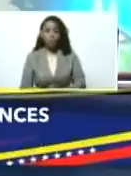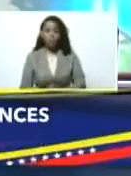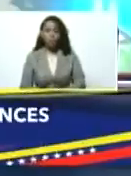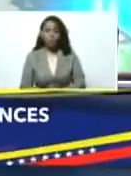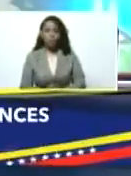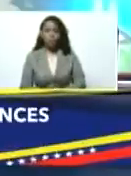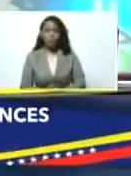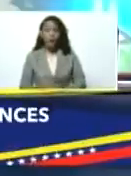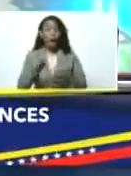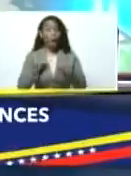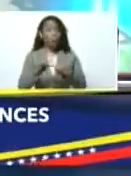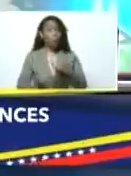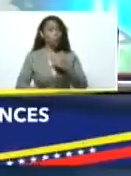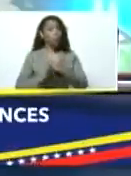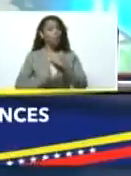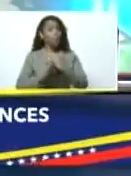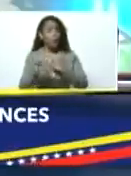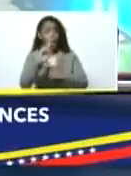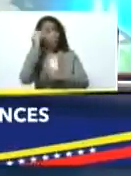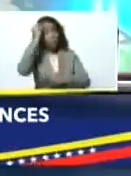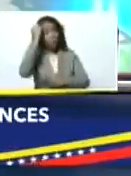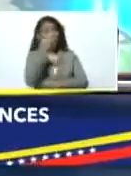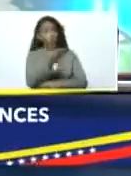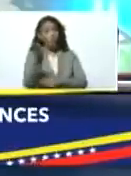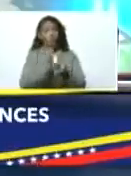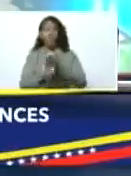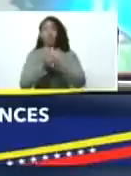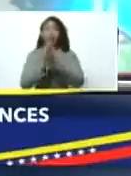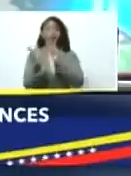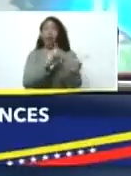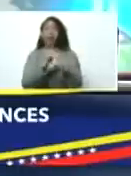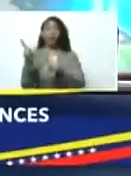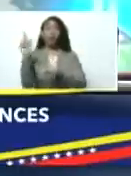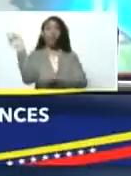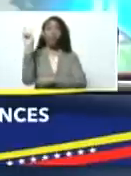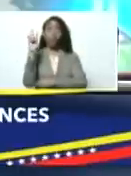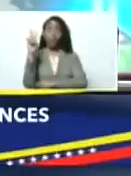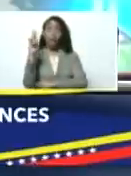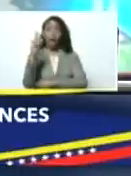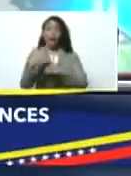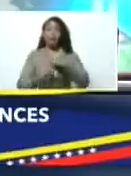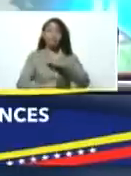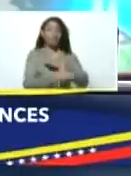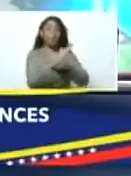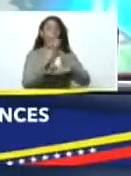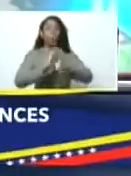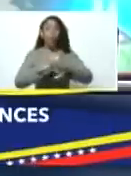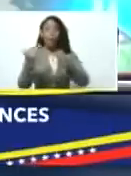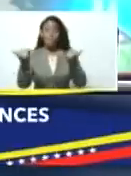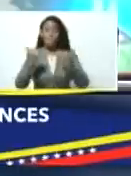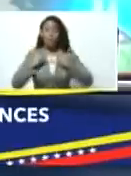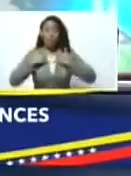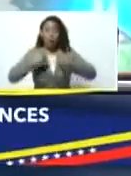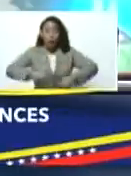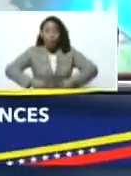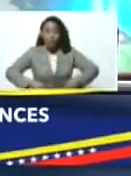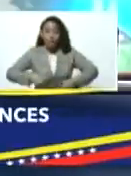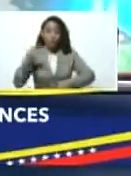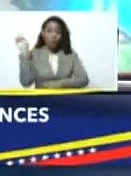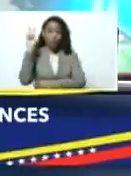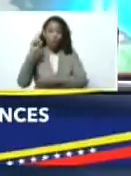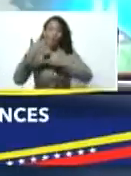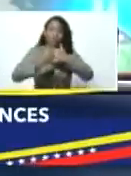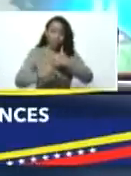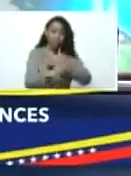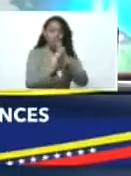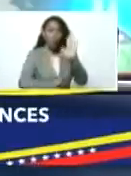que están vigentes todavía, no vayan a creer, Venezuela está saliendo adelante por esfuerzo propio,